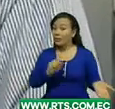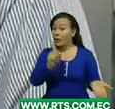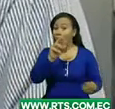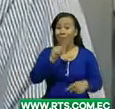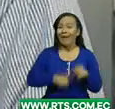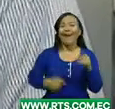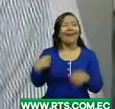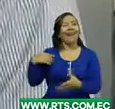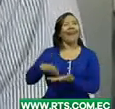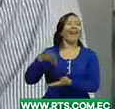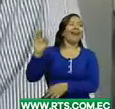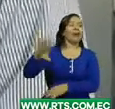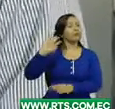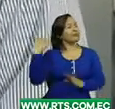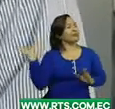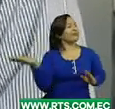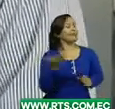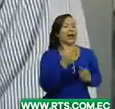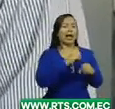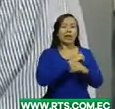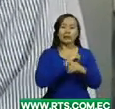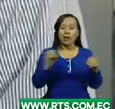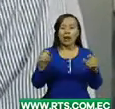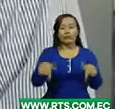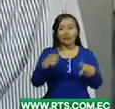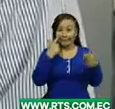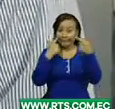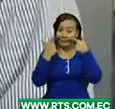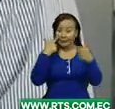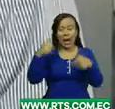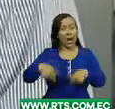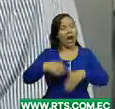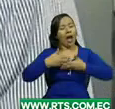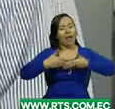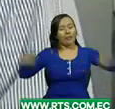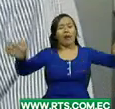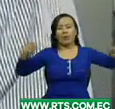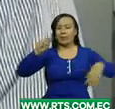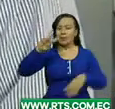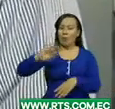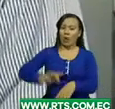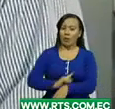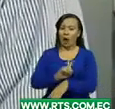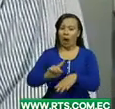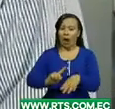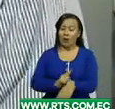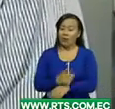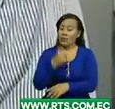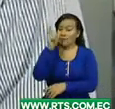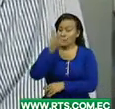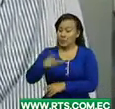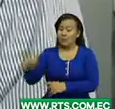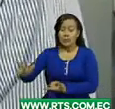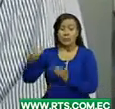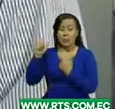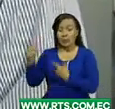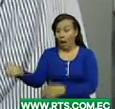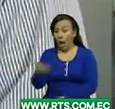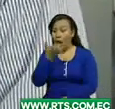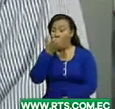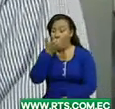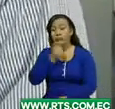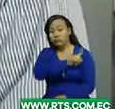cuidado, y dentro de la terminal conocen la línea abierta que mantenemos 24 horas con personal de seguridad para acudir a